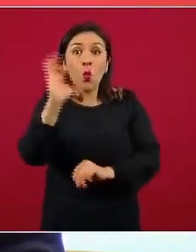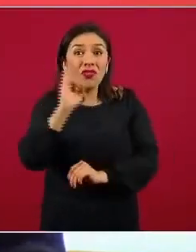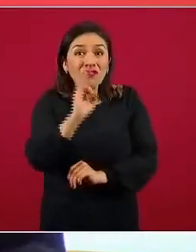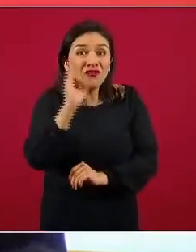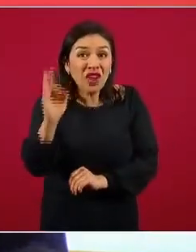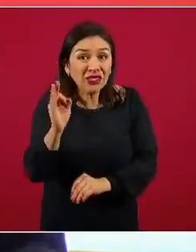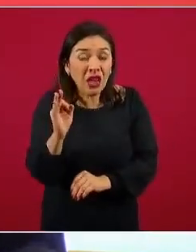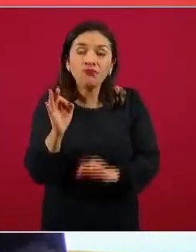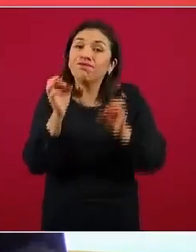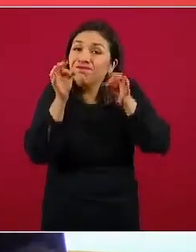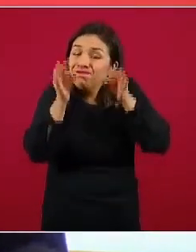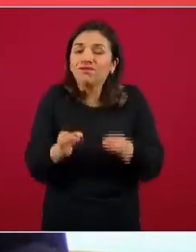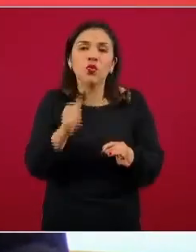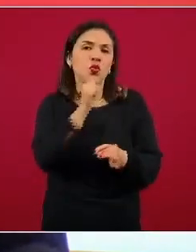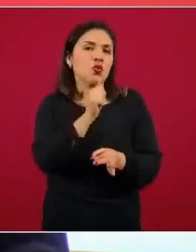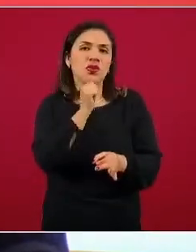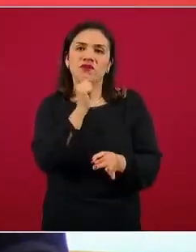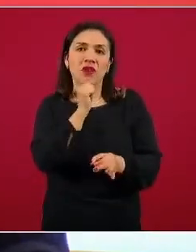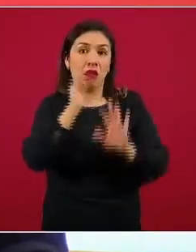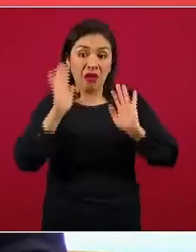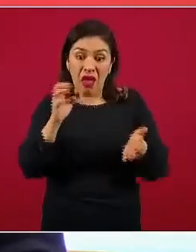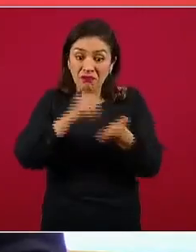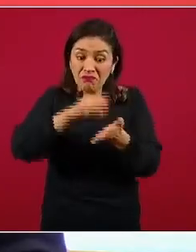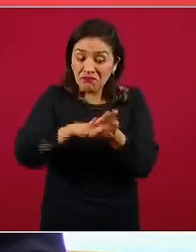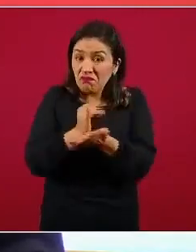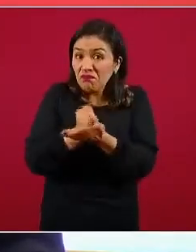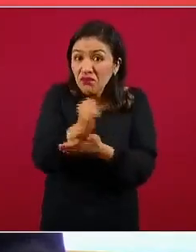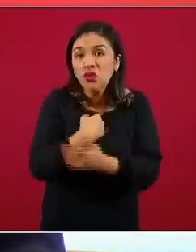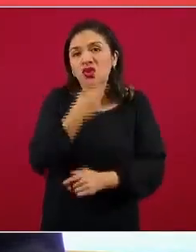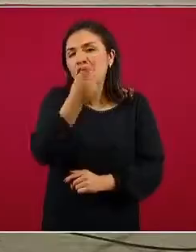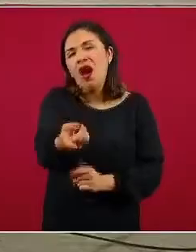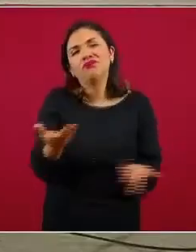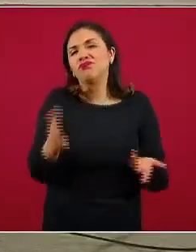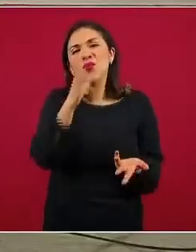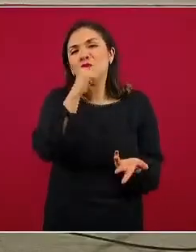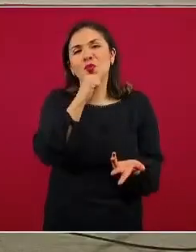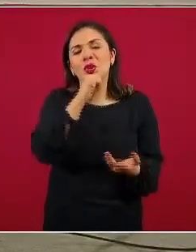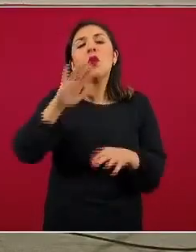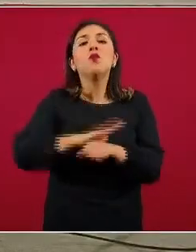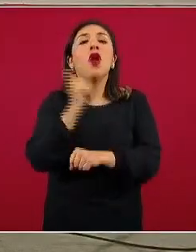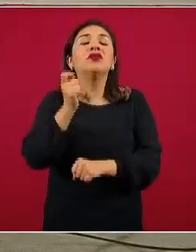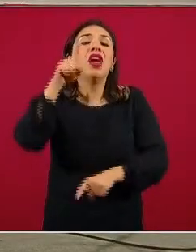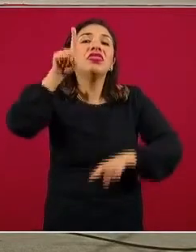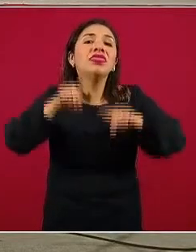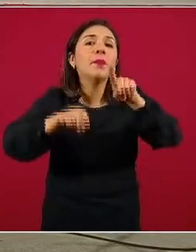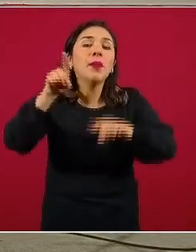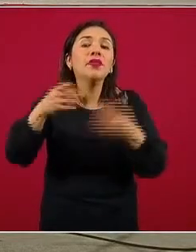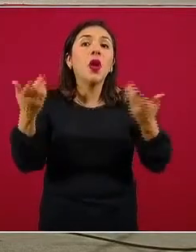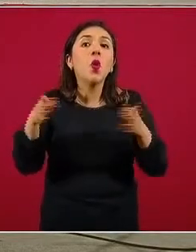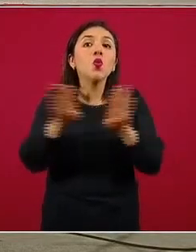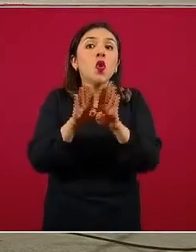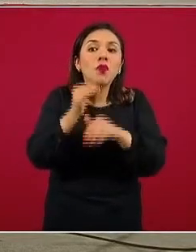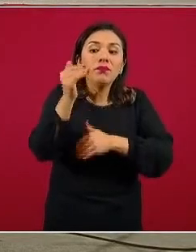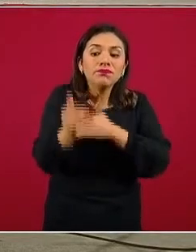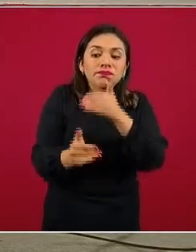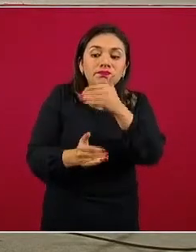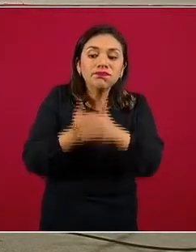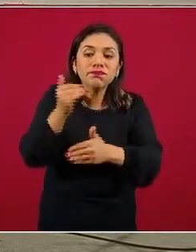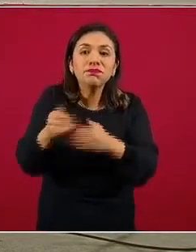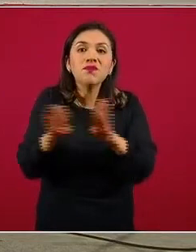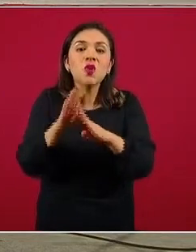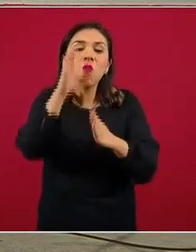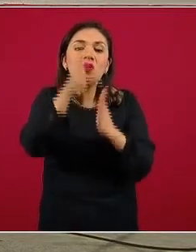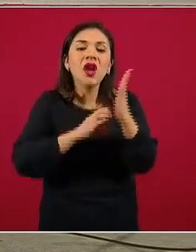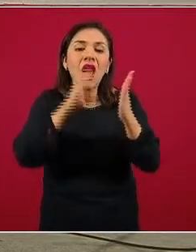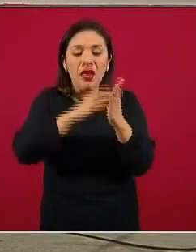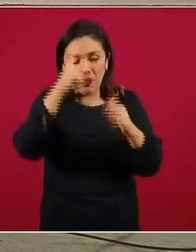exacta todavía no la podemos, digamos, comunicar, porque la fecha exacta va a depender de cómo camine el cronograma